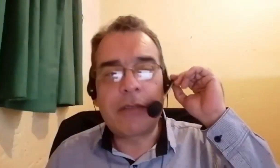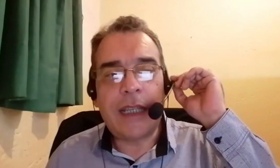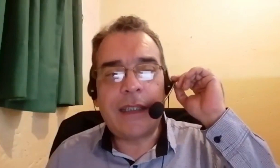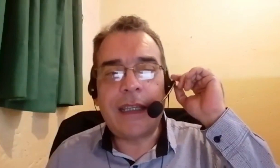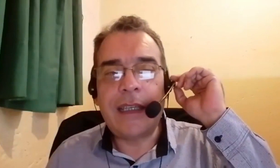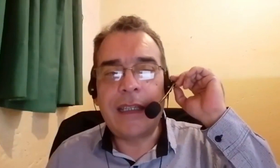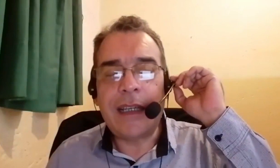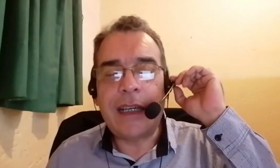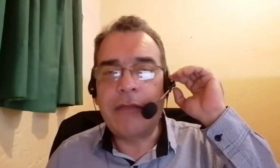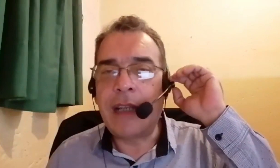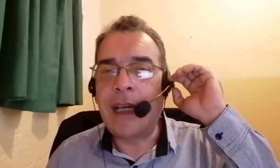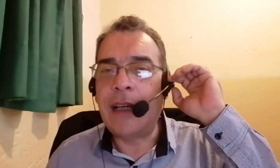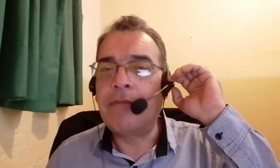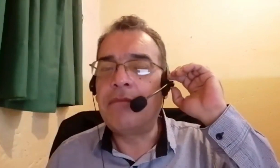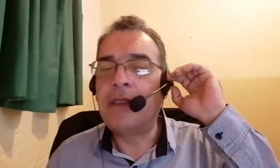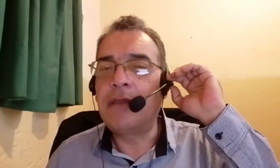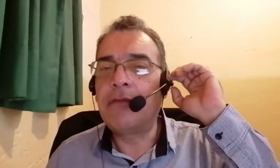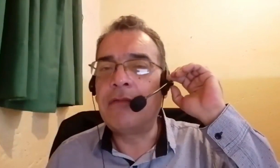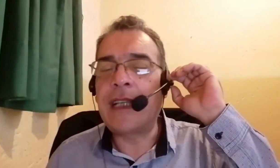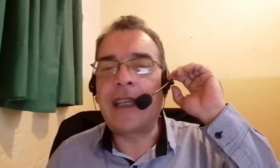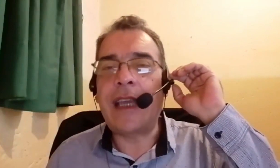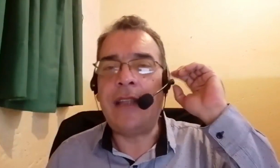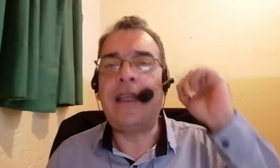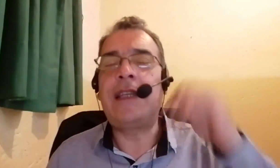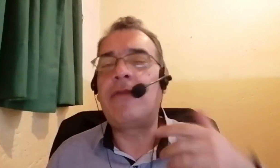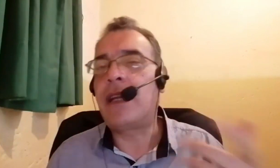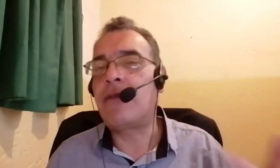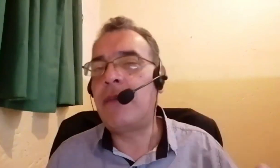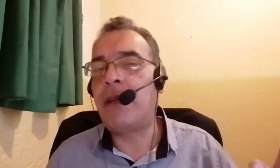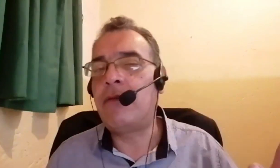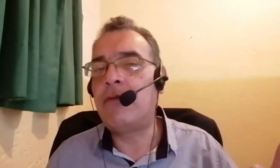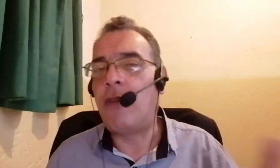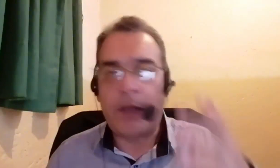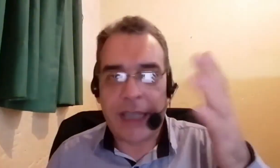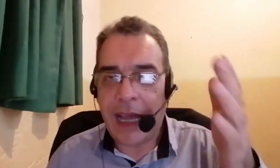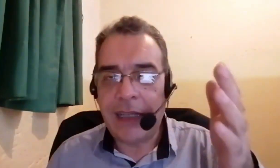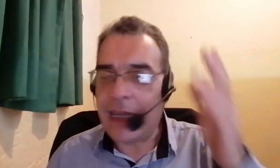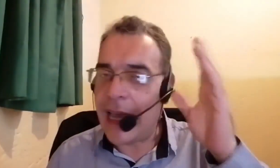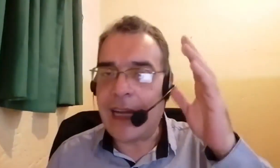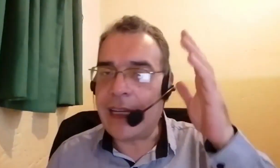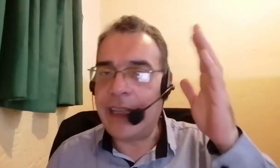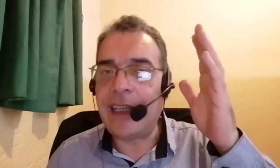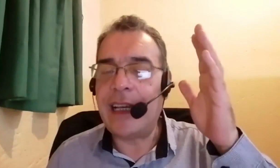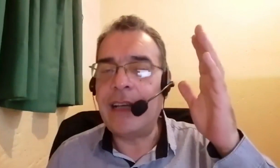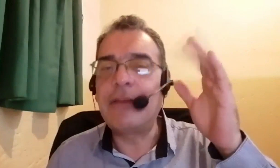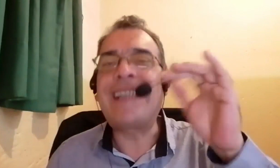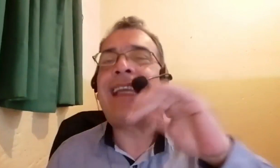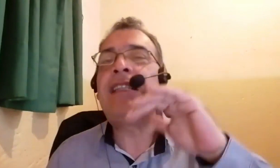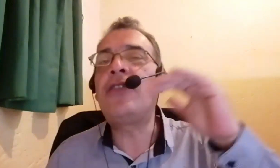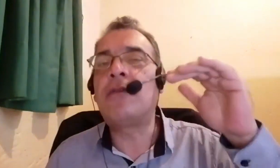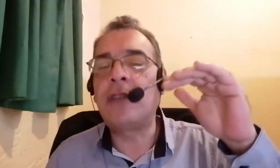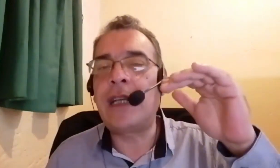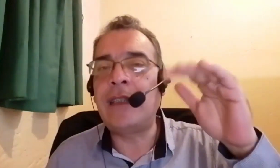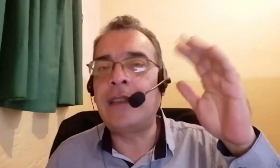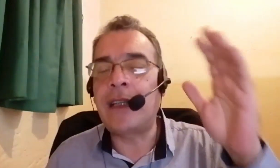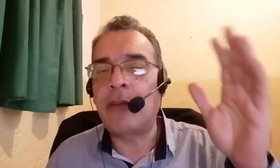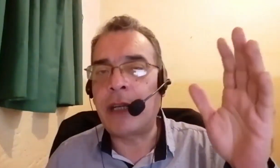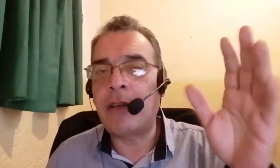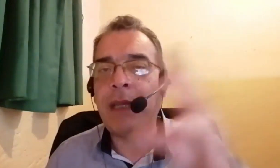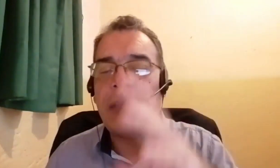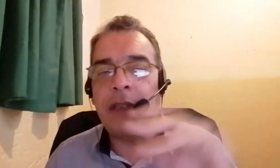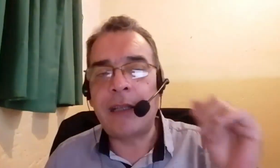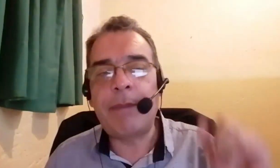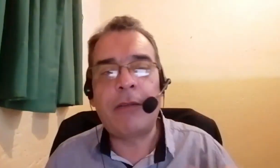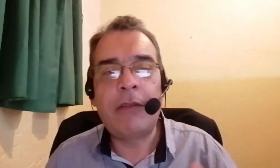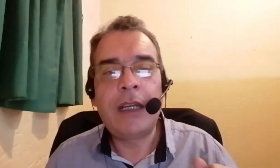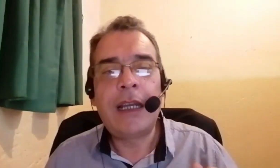recuerda usted que hay una exigencia del gobierno de Perú, oficial, clara, crítica, una tensión muy grande entre el gobierno